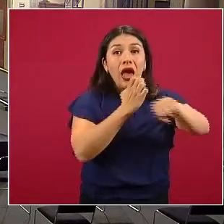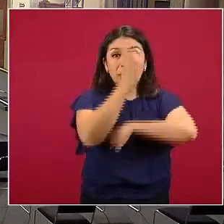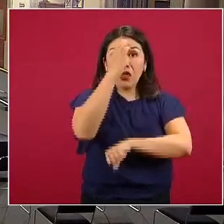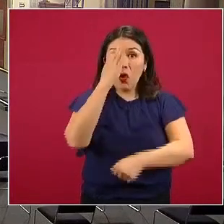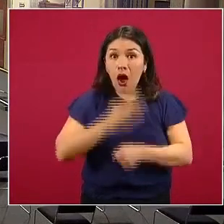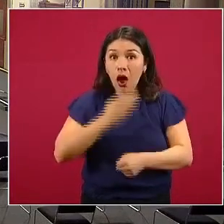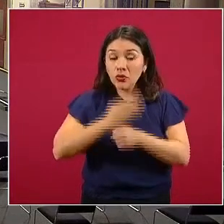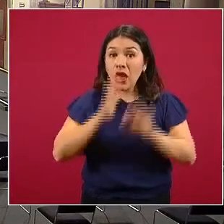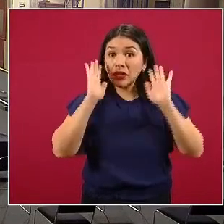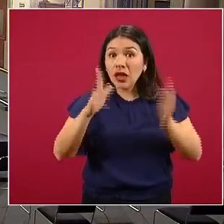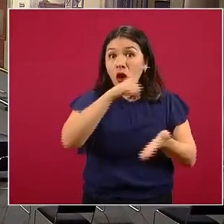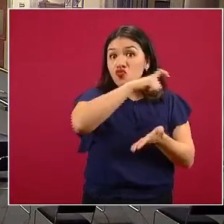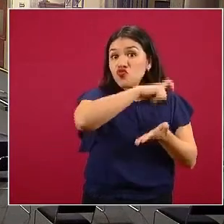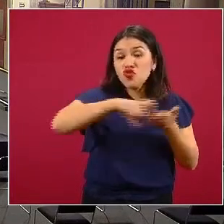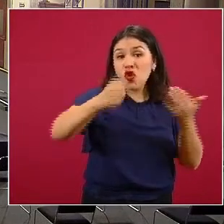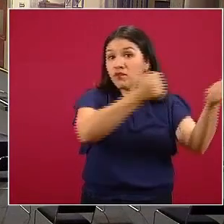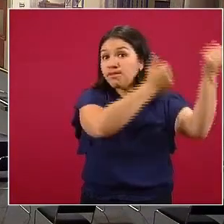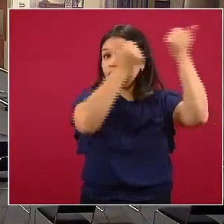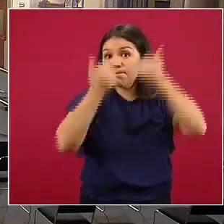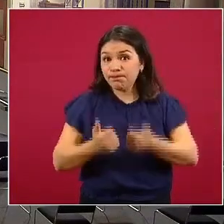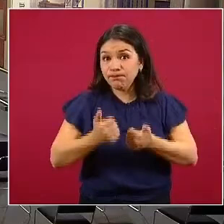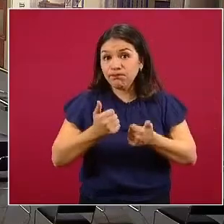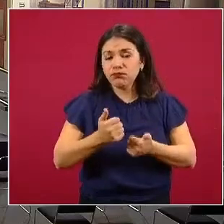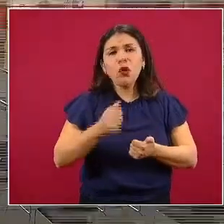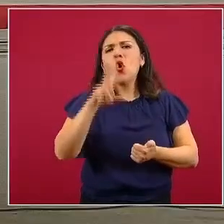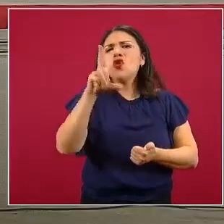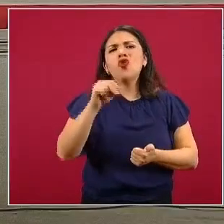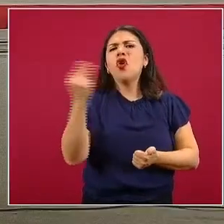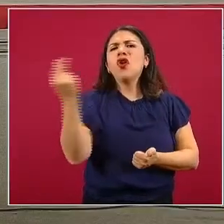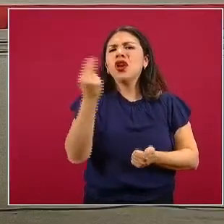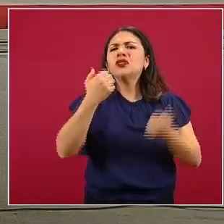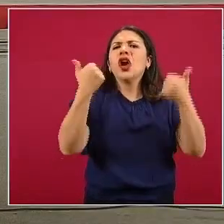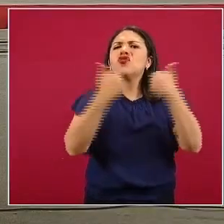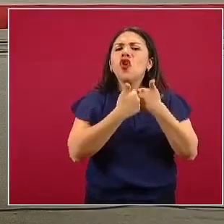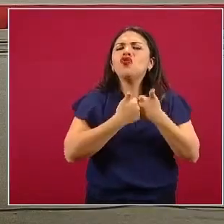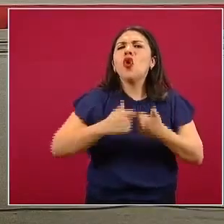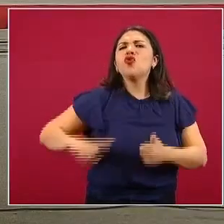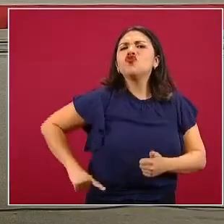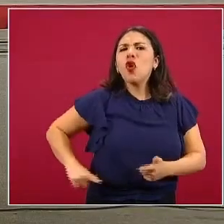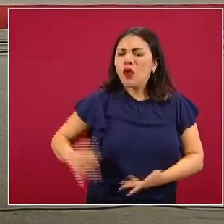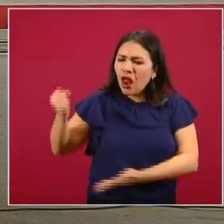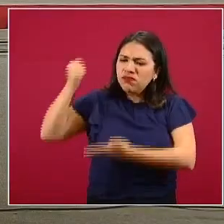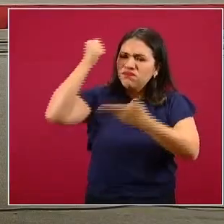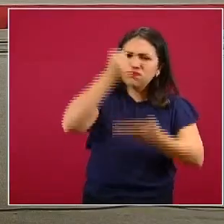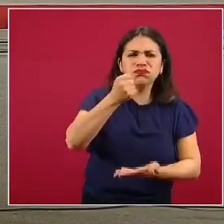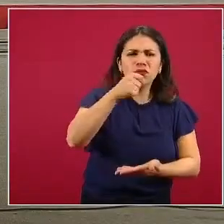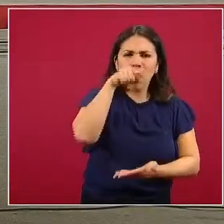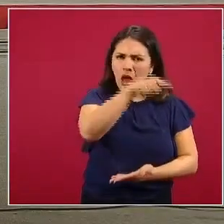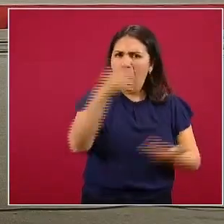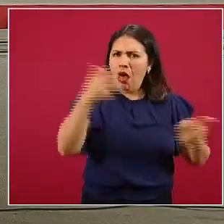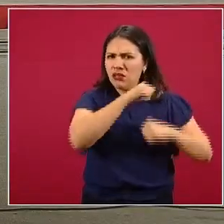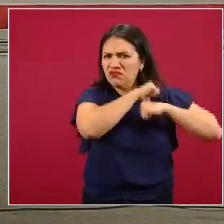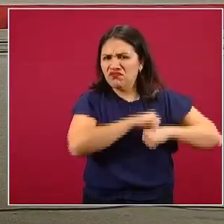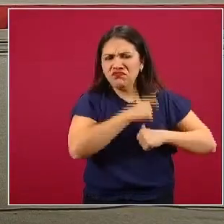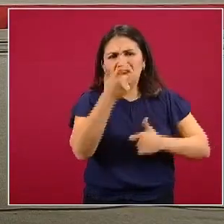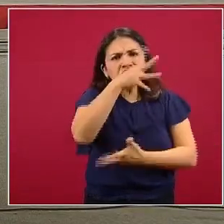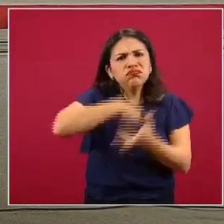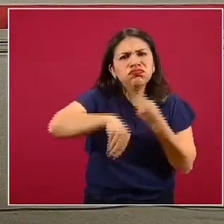el momento ha adquirido, y lo ha hecho de manera directa, es decir, no a través de un recurso federal, sino de manera directa con sus